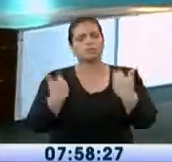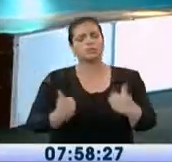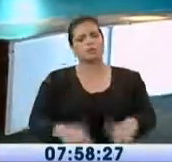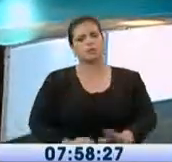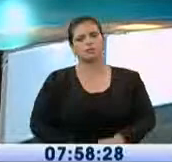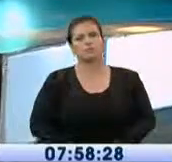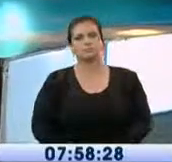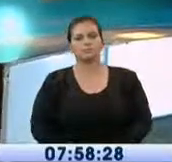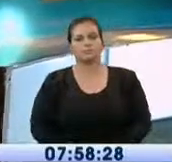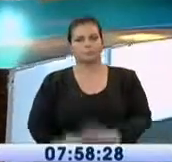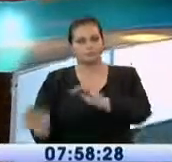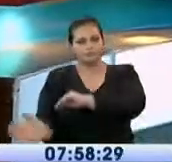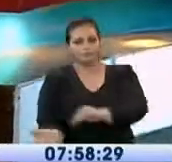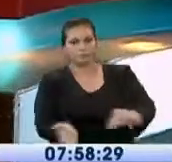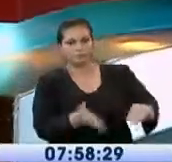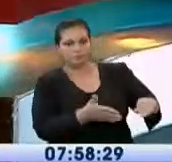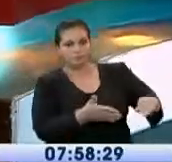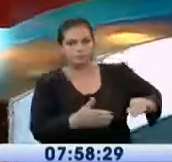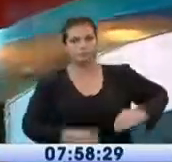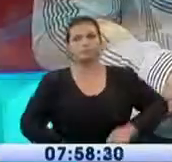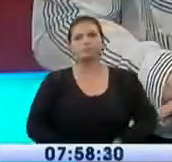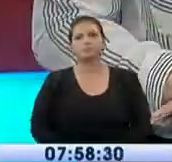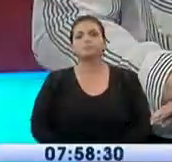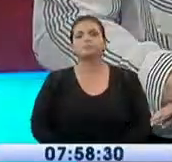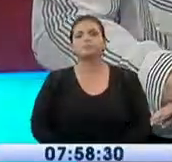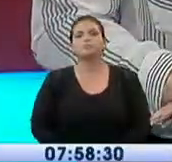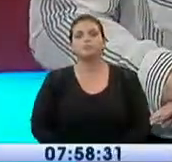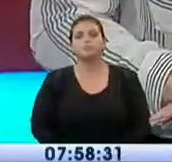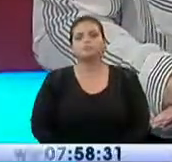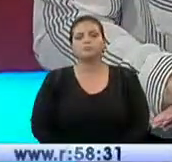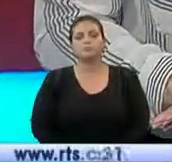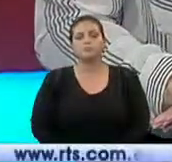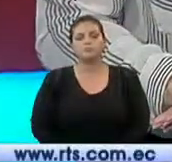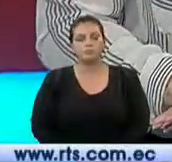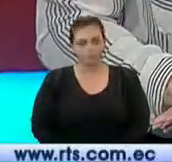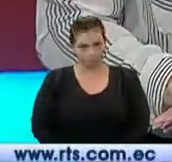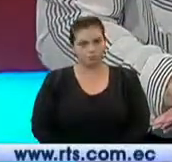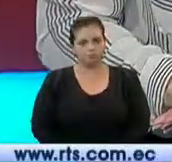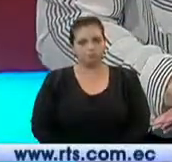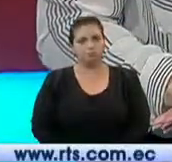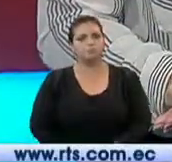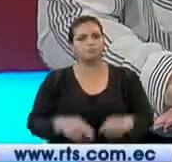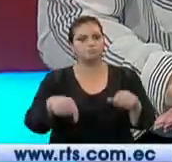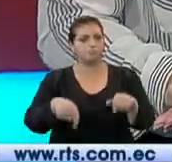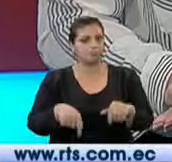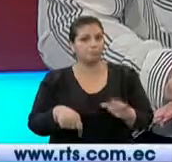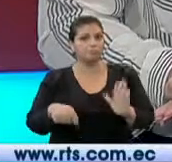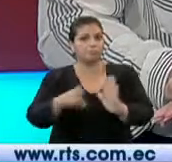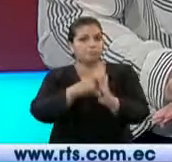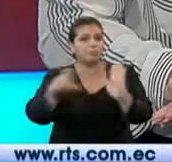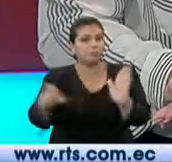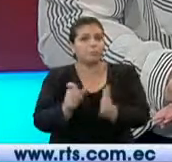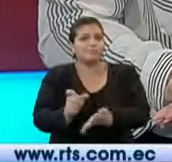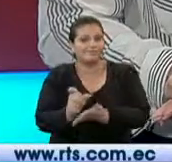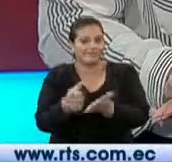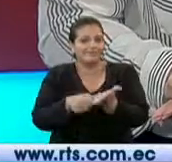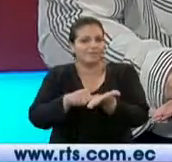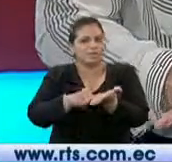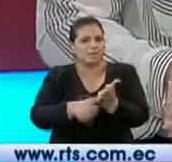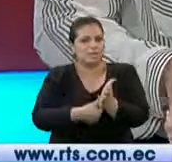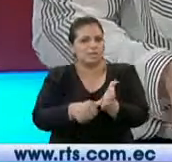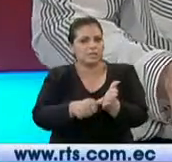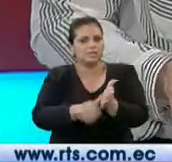Cambiamos de tema para contarles que el proyecto de reformas al registro civil plantea la posibilidad de que un ciudadano o ciudadana puedan definir